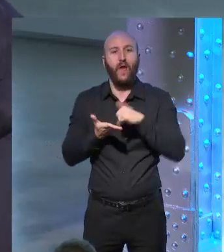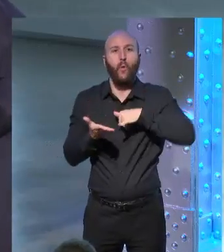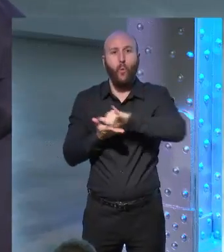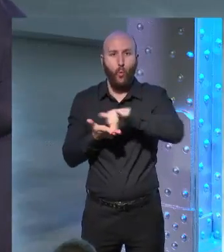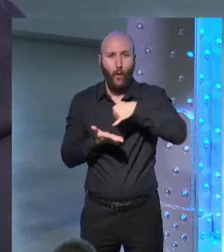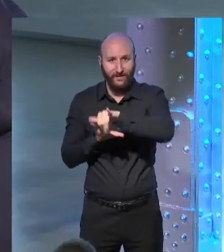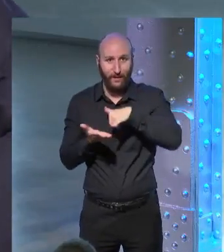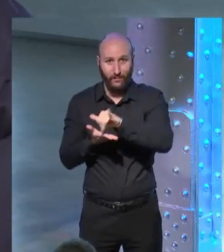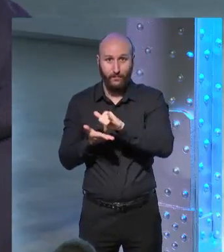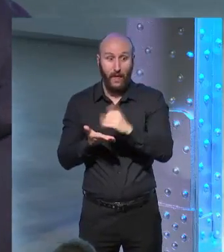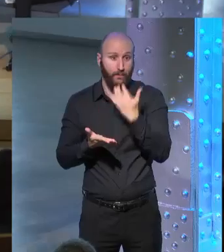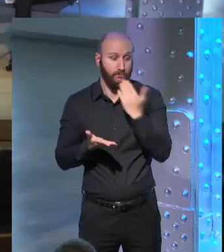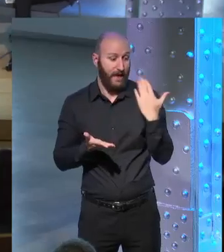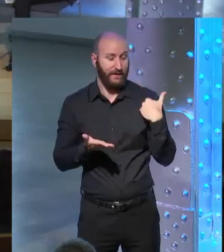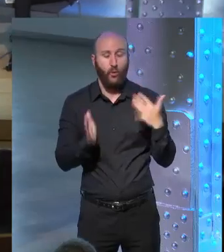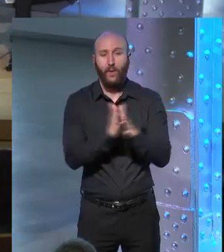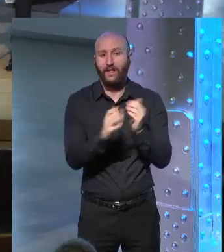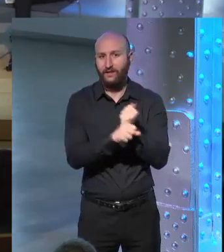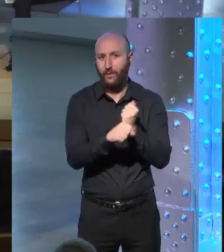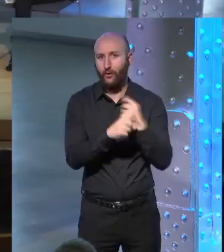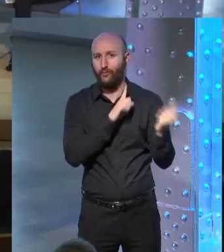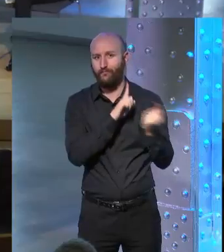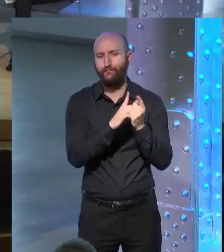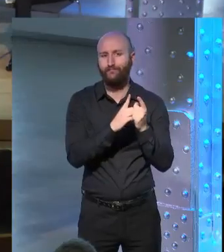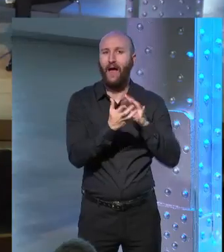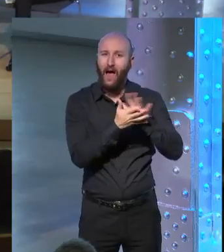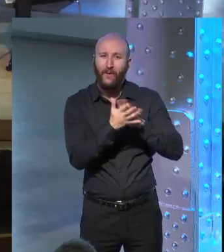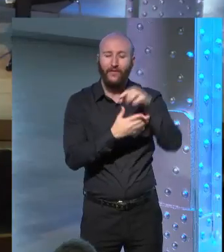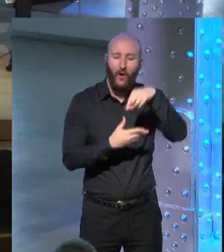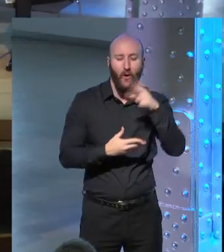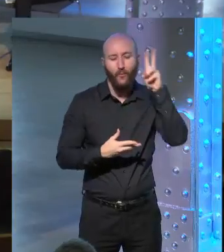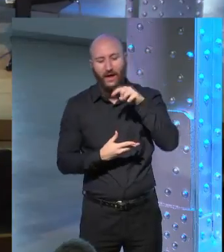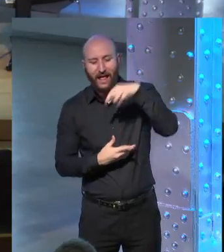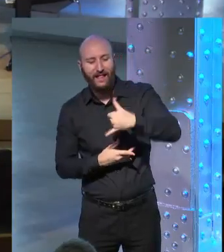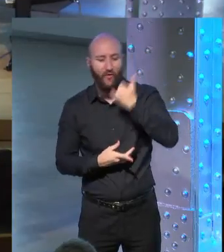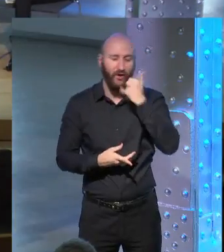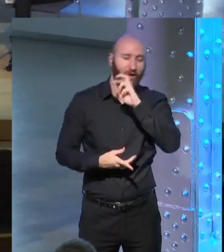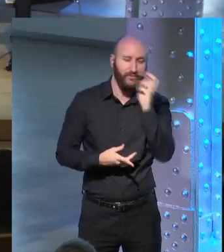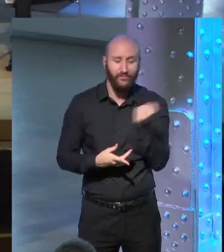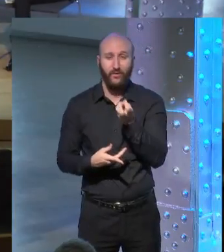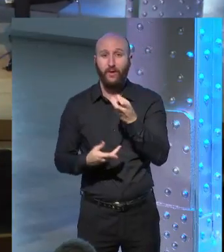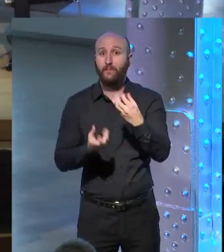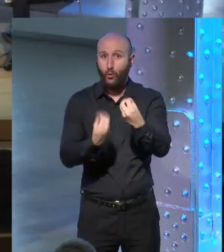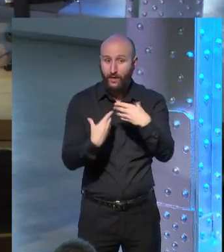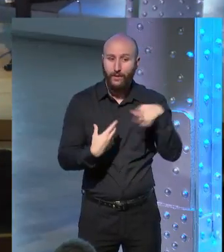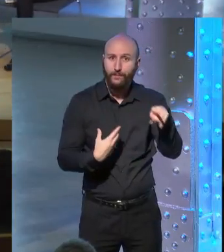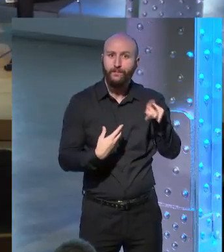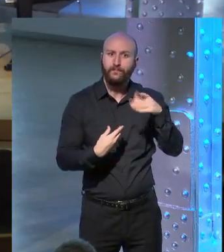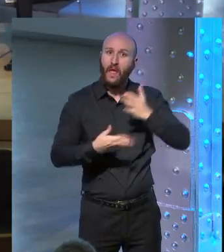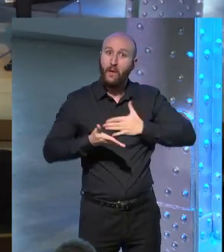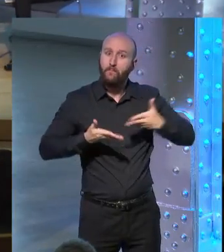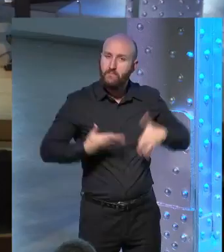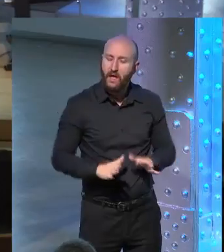una compañera de trabajo, hablando de que iba a venir hoy aquí, me decía, yo a mi hija al principio no